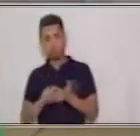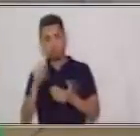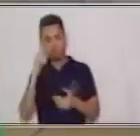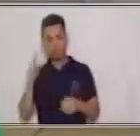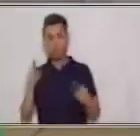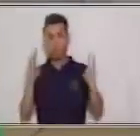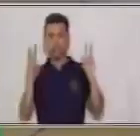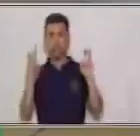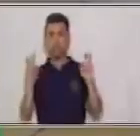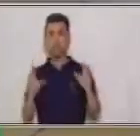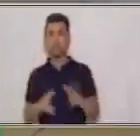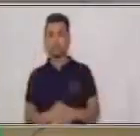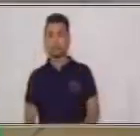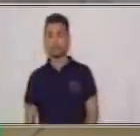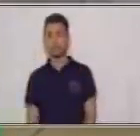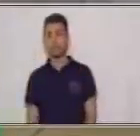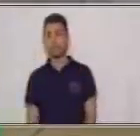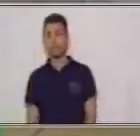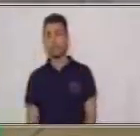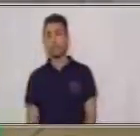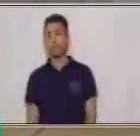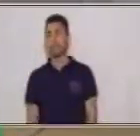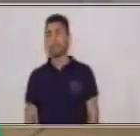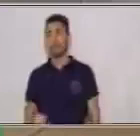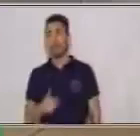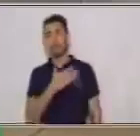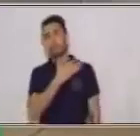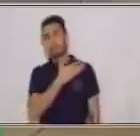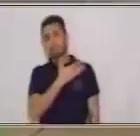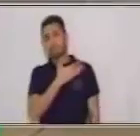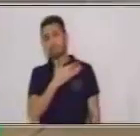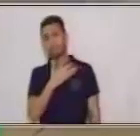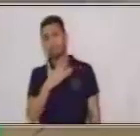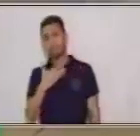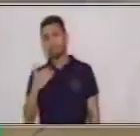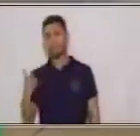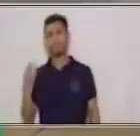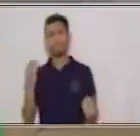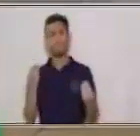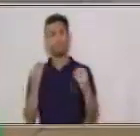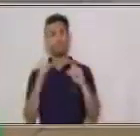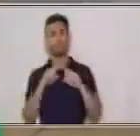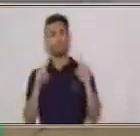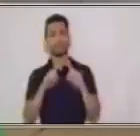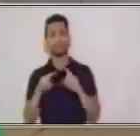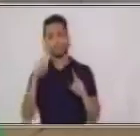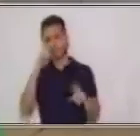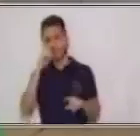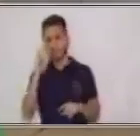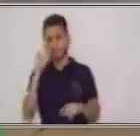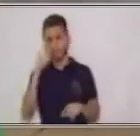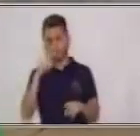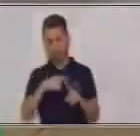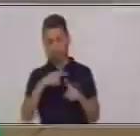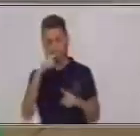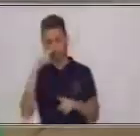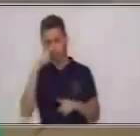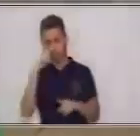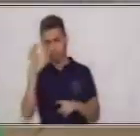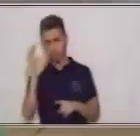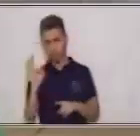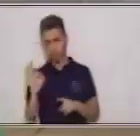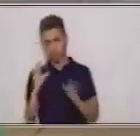de hoy. A lo largo de las sesiones hemos tratado textos, cómo se redactan, cómo